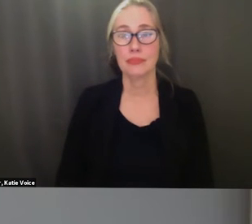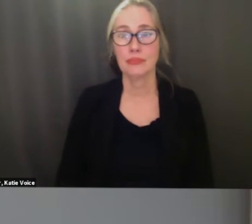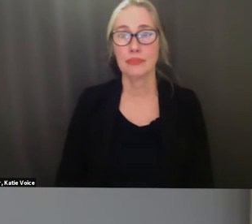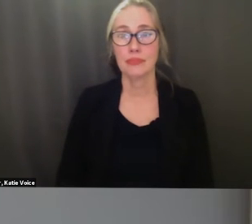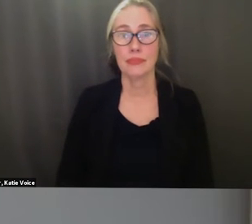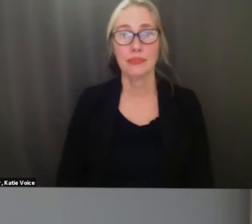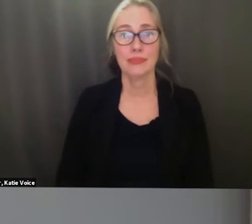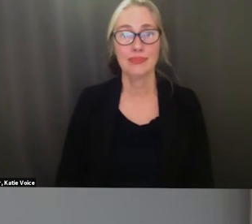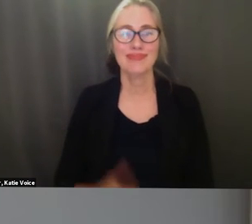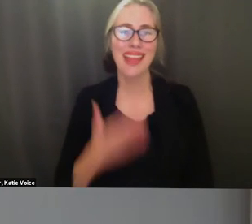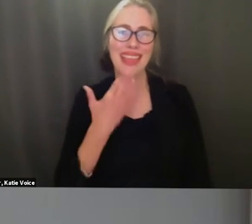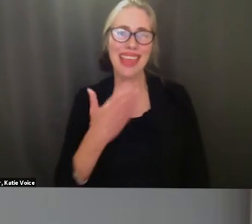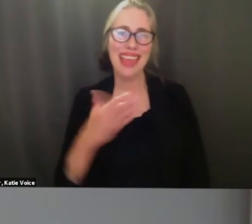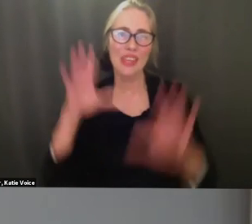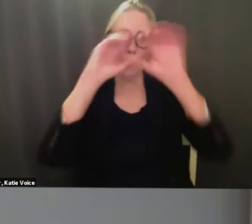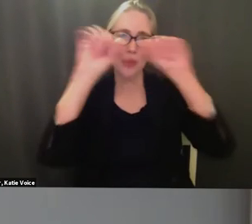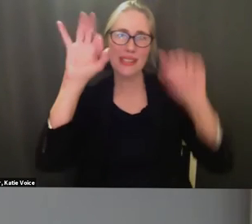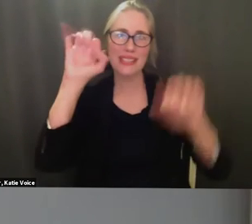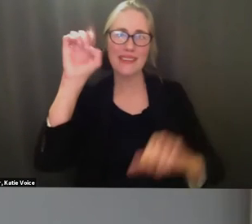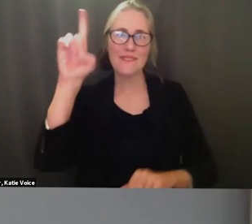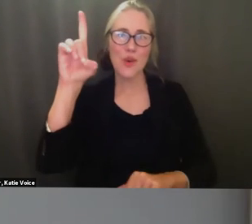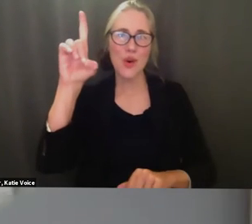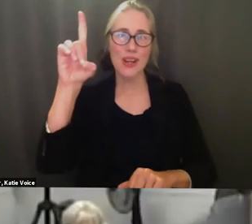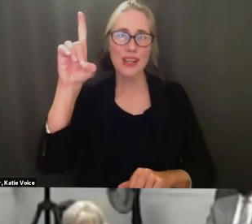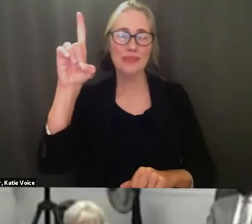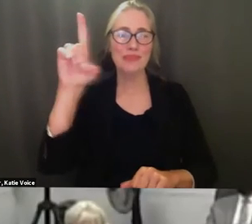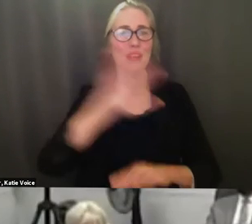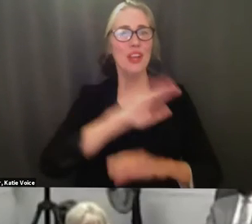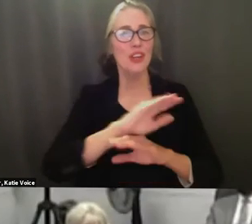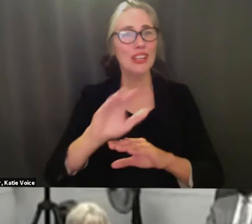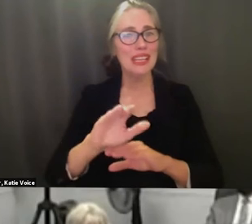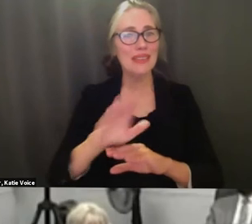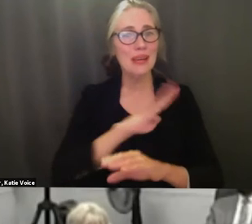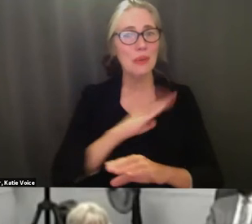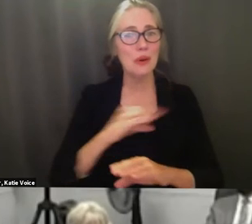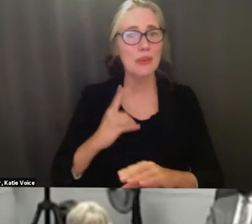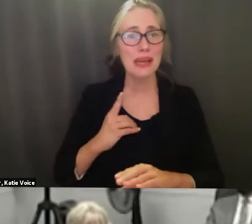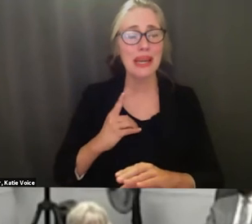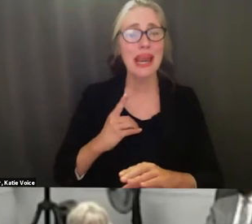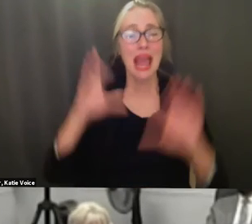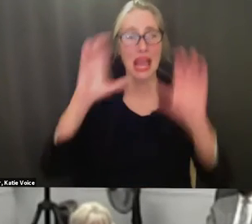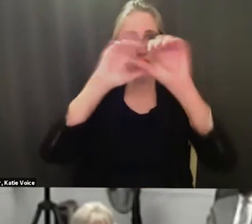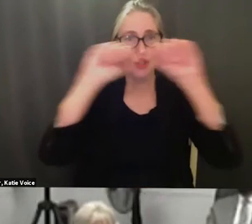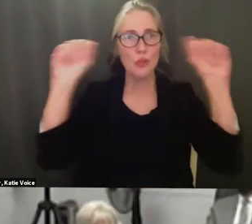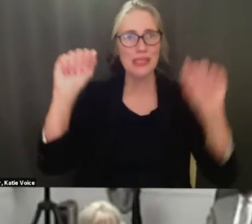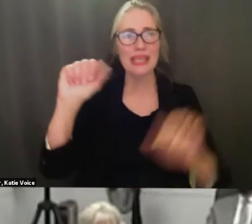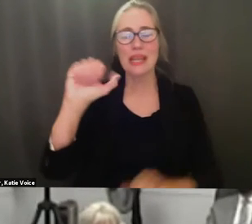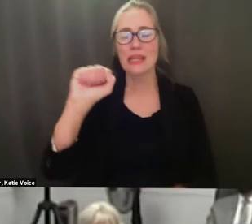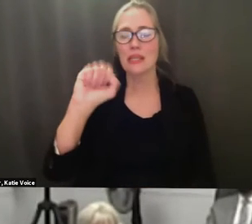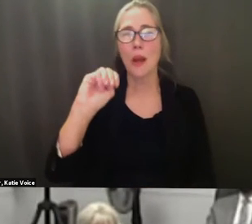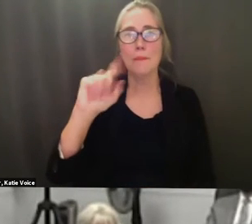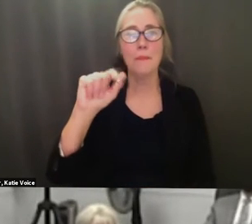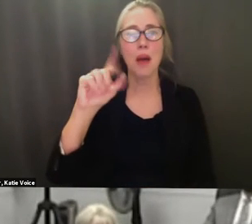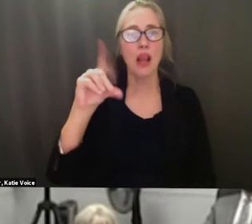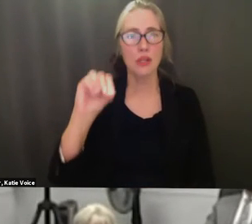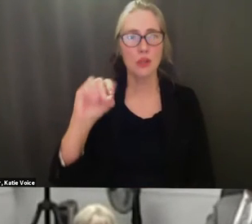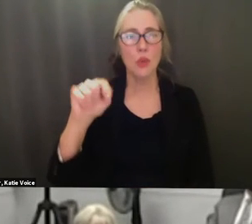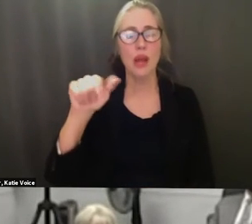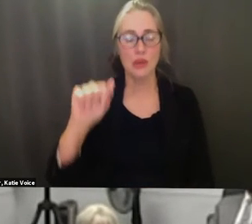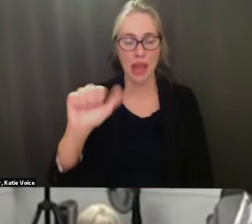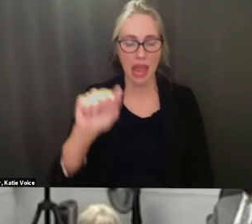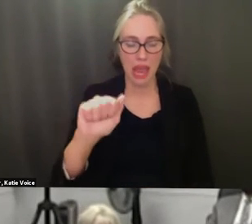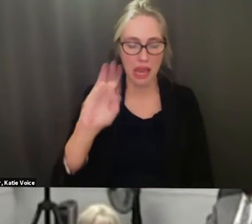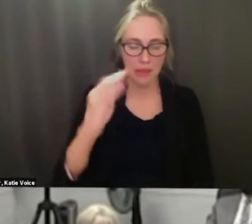Gracias, presidenta Ford. Buenas tardes, miembros del Consejo y superintendente Maldonado. Esta ley, AB